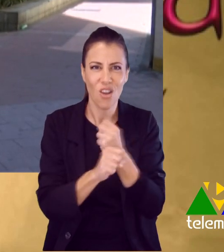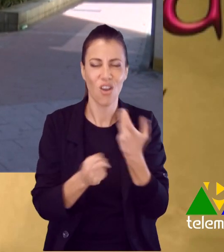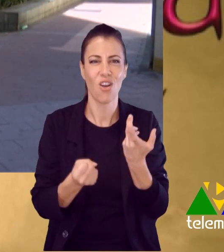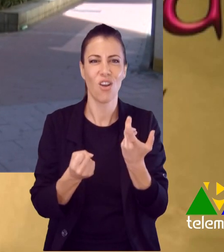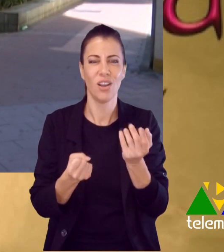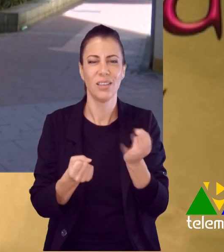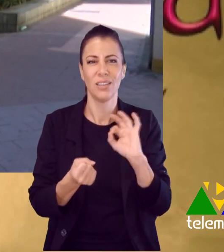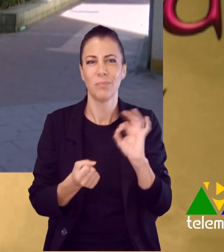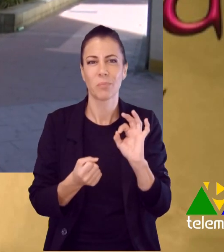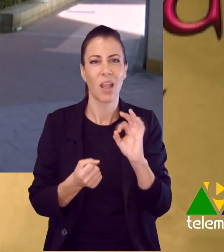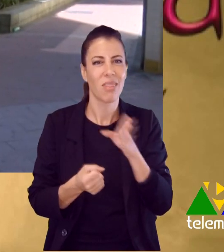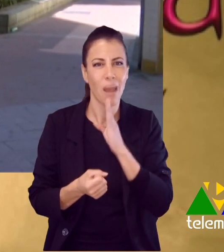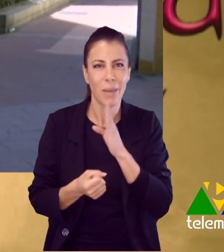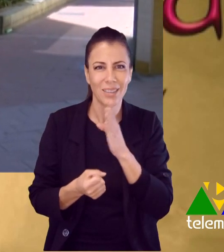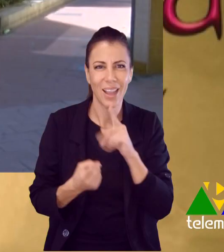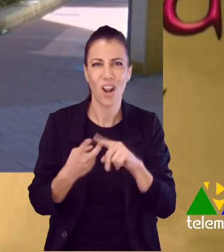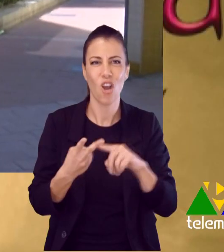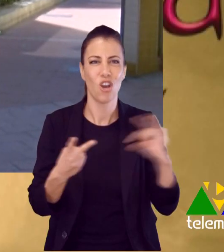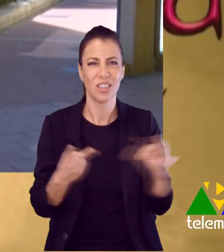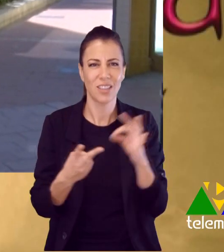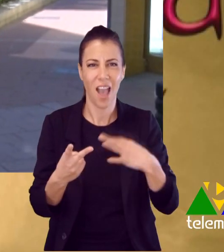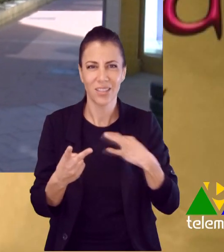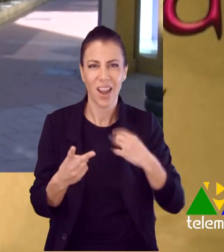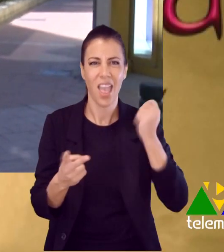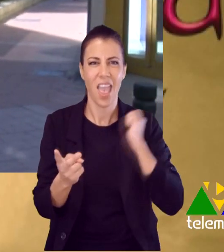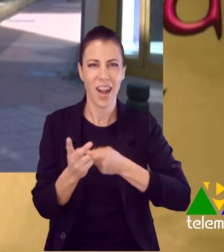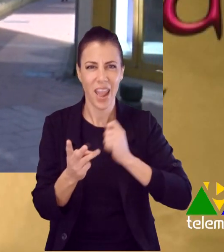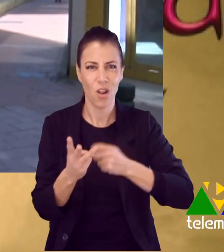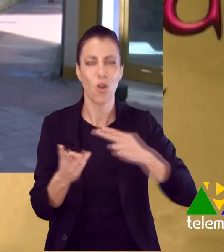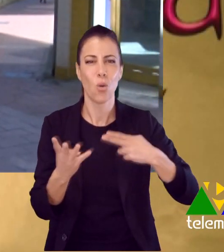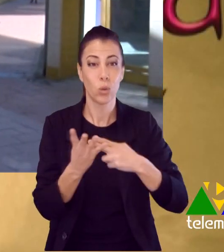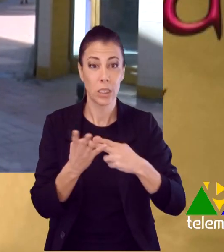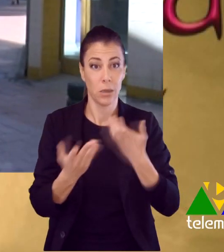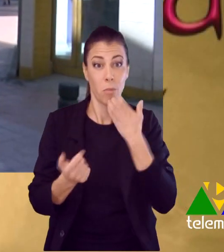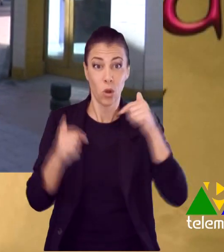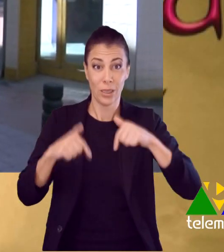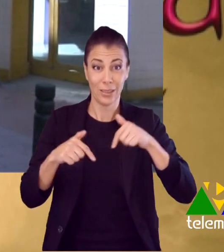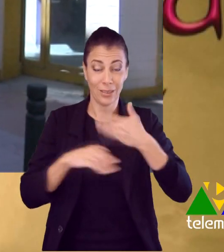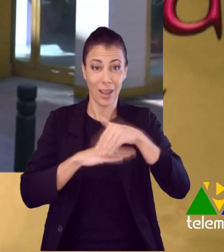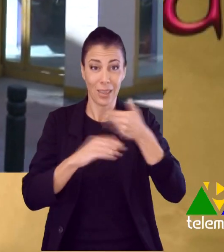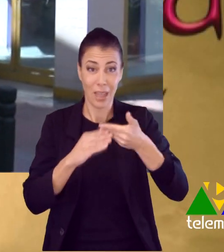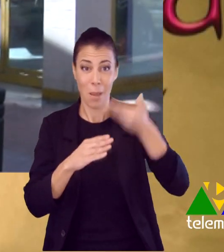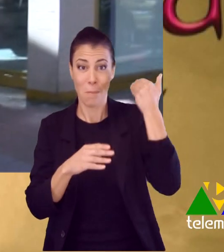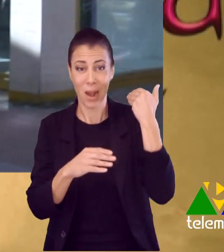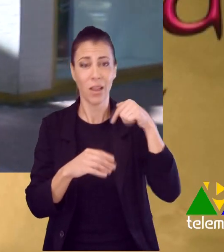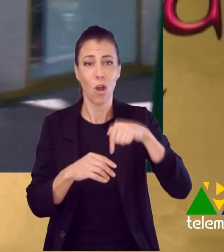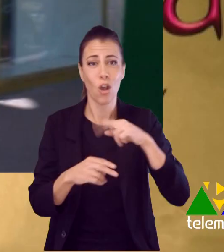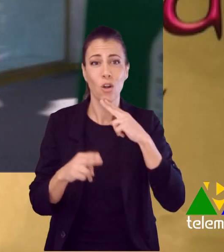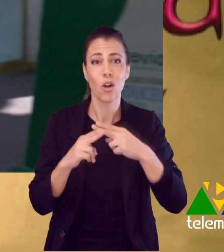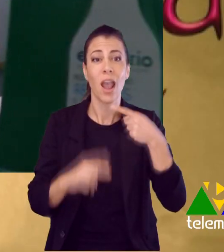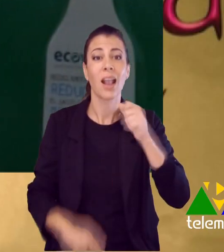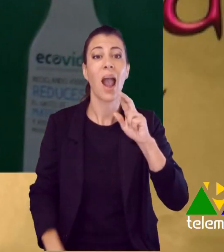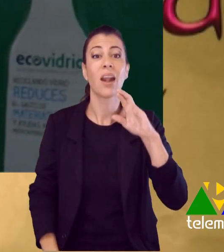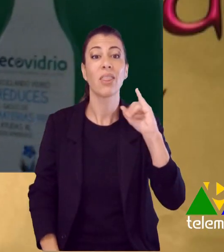oficios, de zapateros, de sastres, de herreros, de cuchilleros. Esta calle que tenemos a la espalda, que hoy se llama García